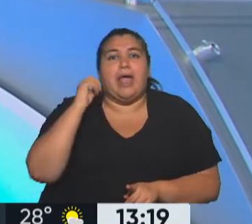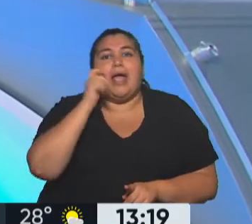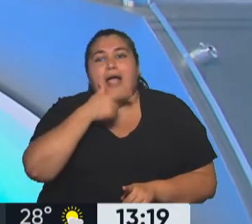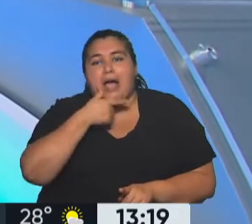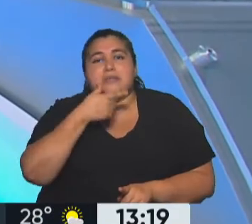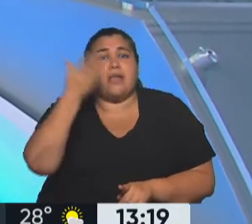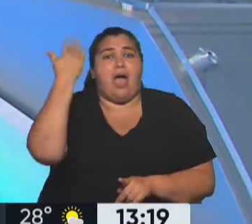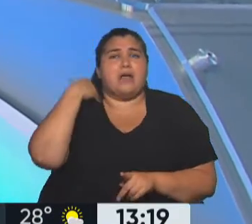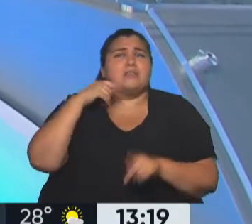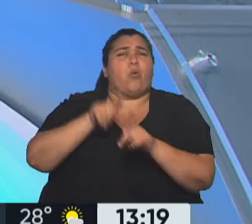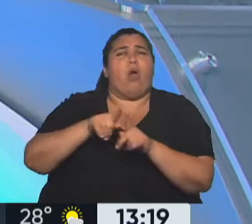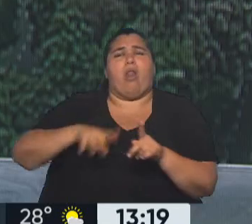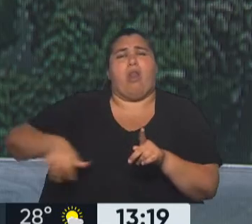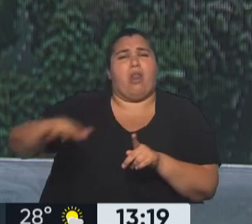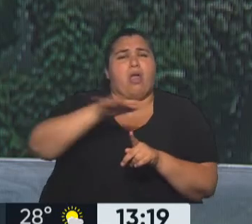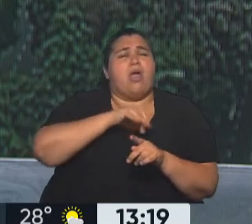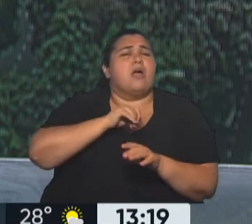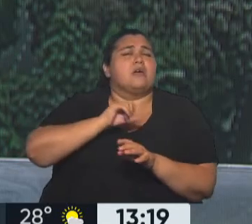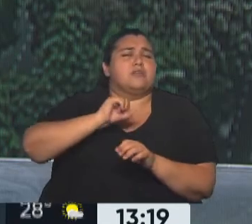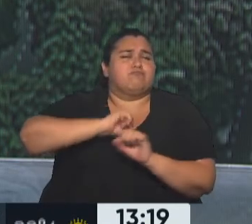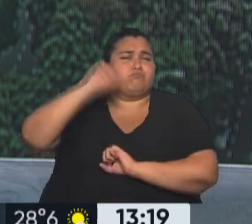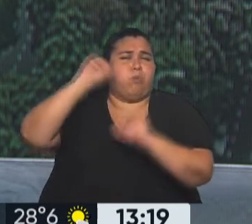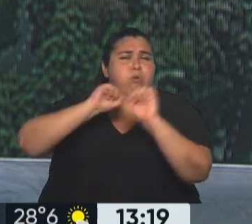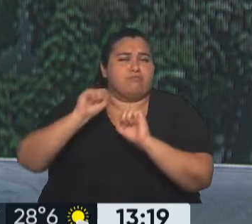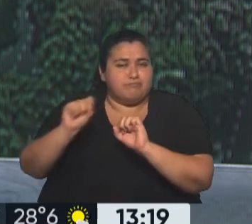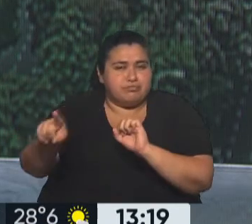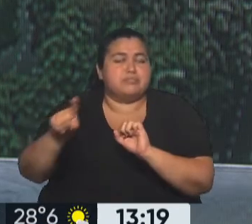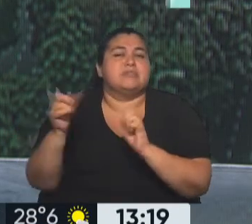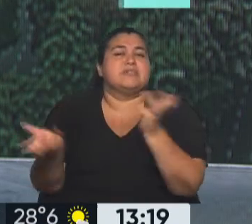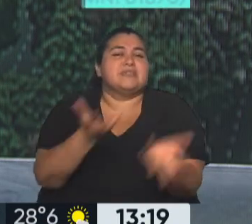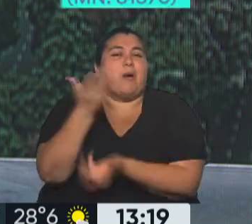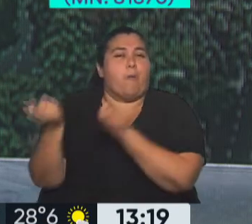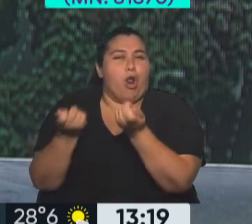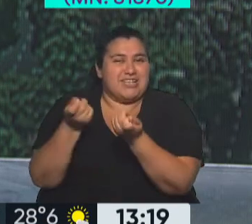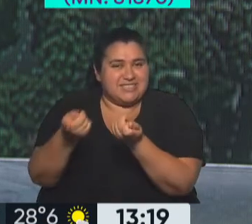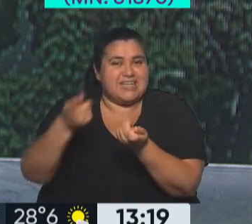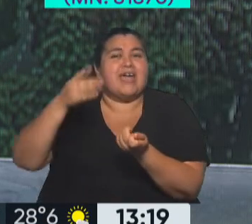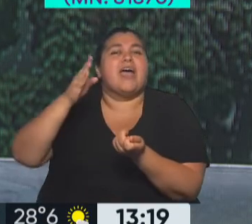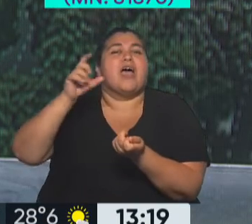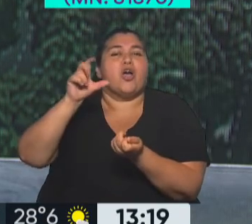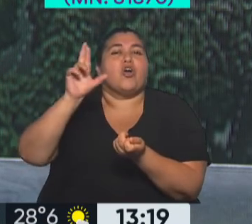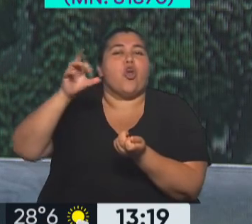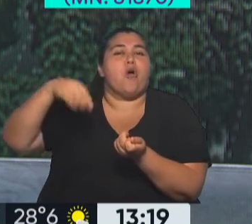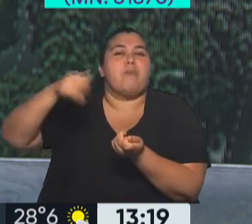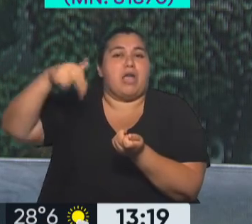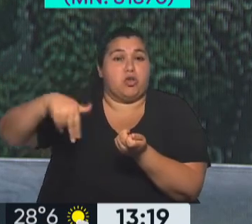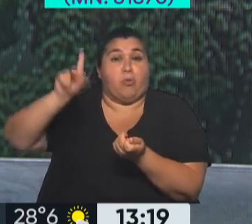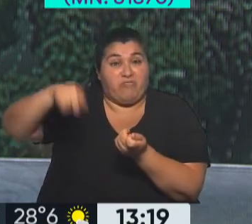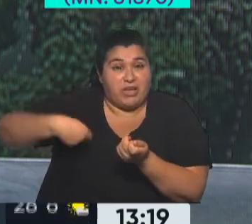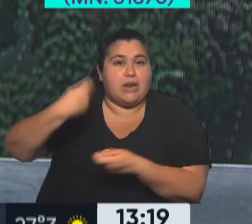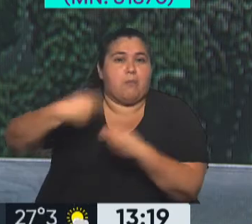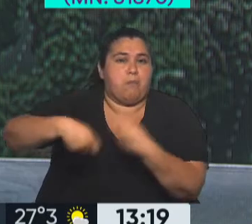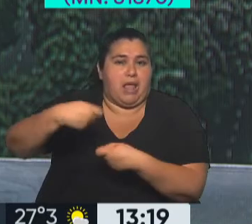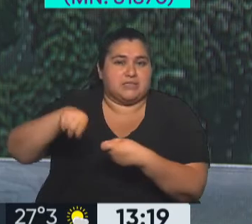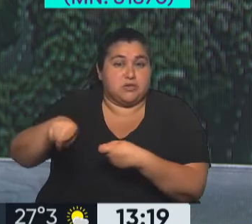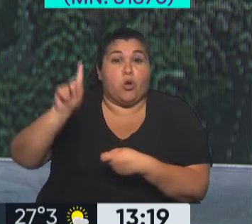en Cromañón. Ajá. Que se produce, por ejemplo, por la combustión de un Sí, plástico. sí, sí. Y que produce la muerte inmediata